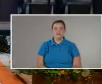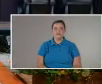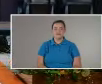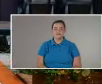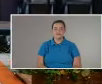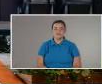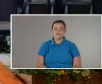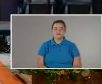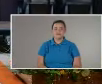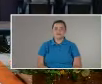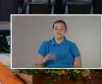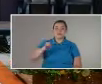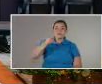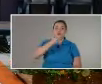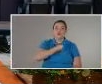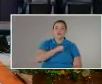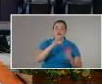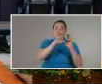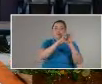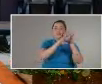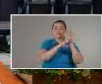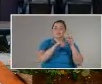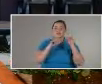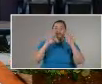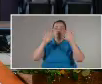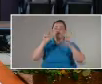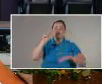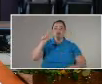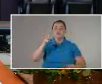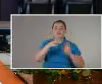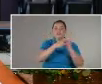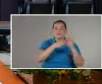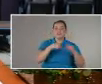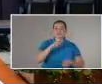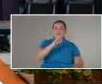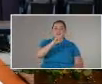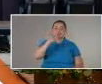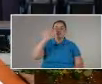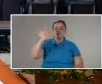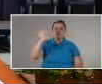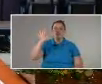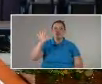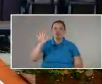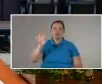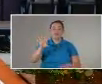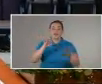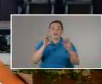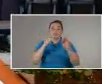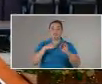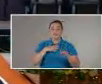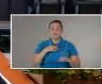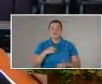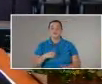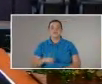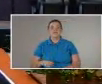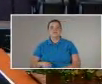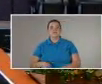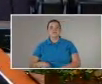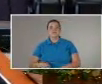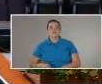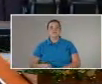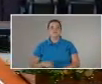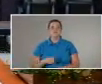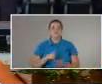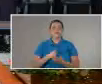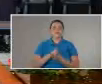Bien, en Juan capítulo 11, versículo 35. Tal vez si alguien me ayuda aquí, hermanos, que exactamente lo que no quería es lo